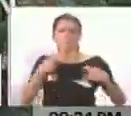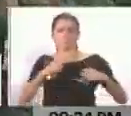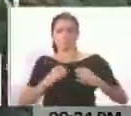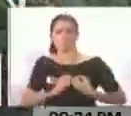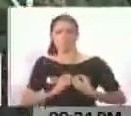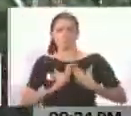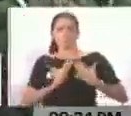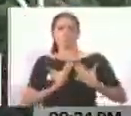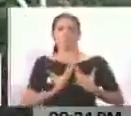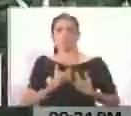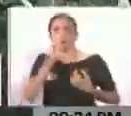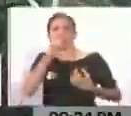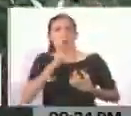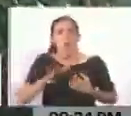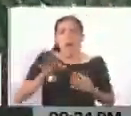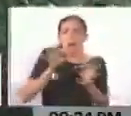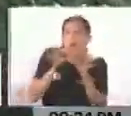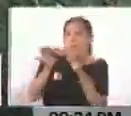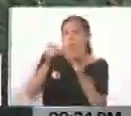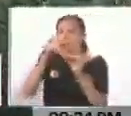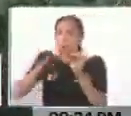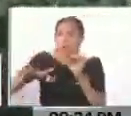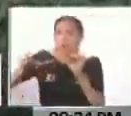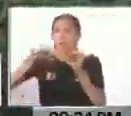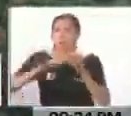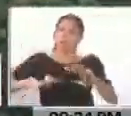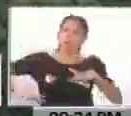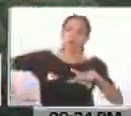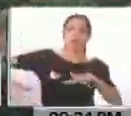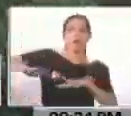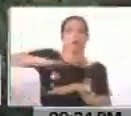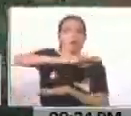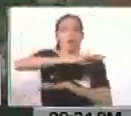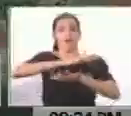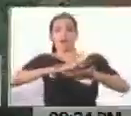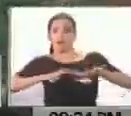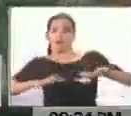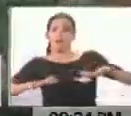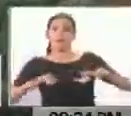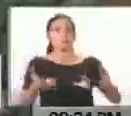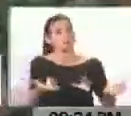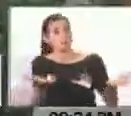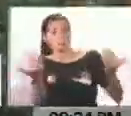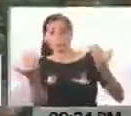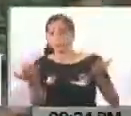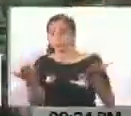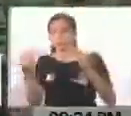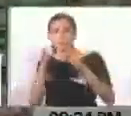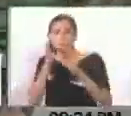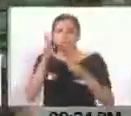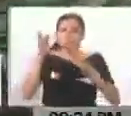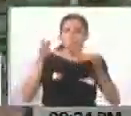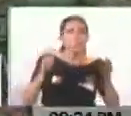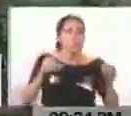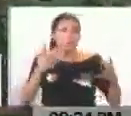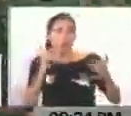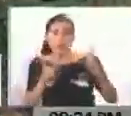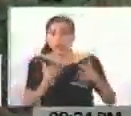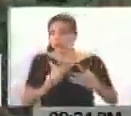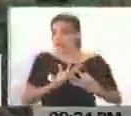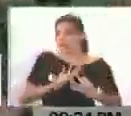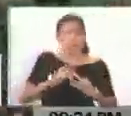todos los pueblecitos que adornan la serranía, pa' que vayan buscando leña por si la lucha